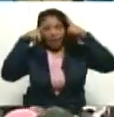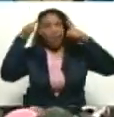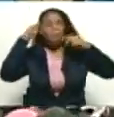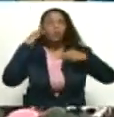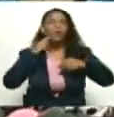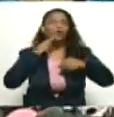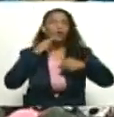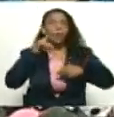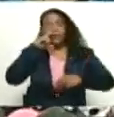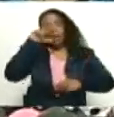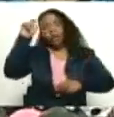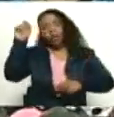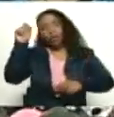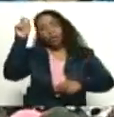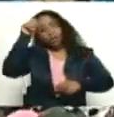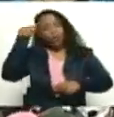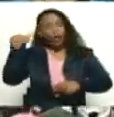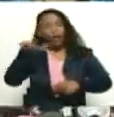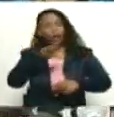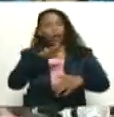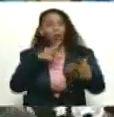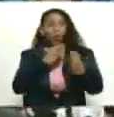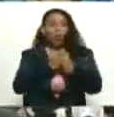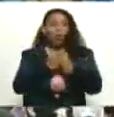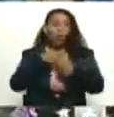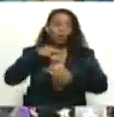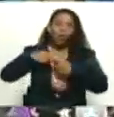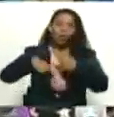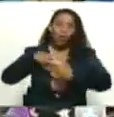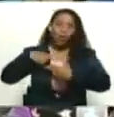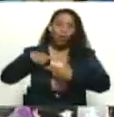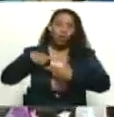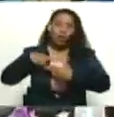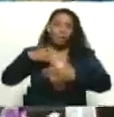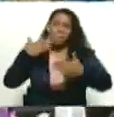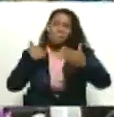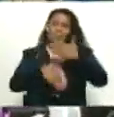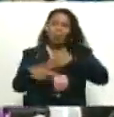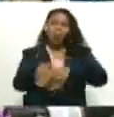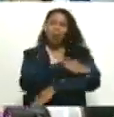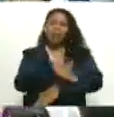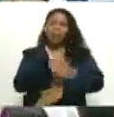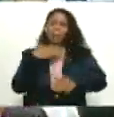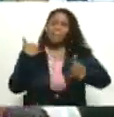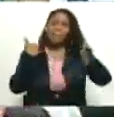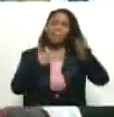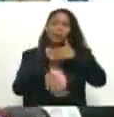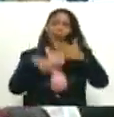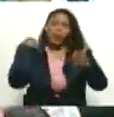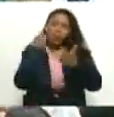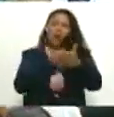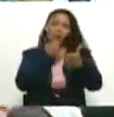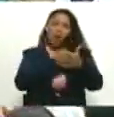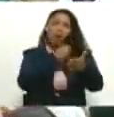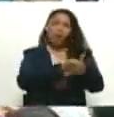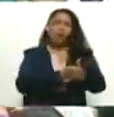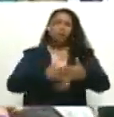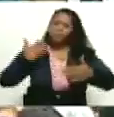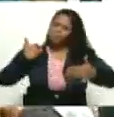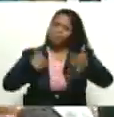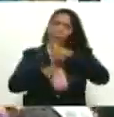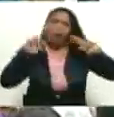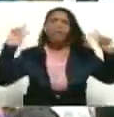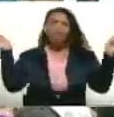es con Nicolás, es con el pueblo, es con la revolución. ¡Vamos a la calle! ¡Vamos a la batalla! ¡Vamos a la